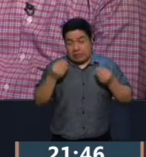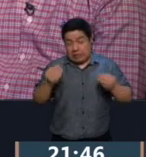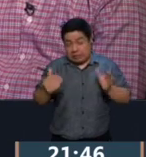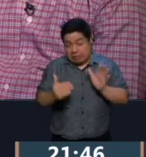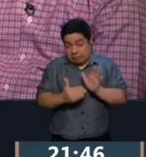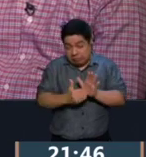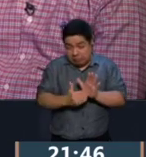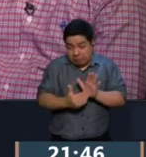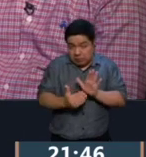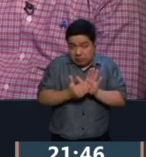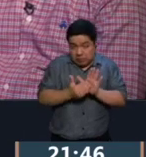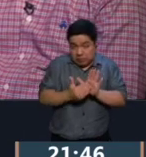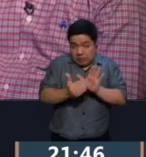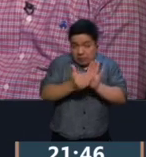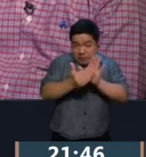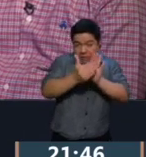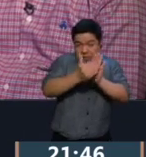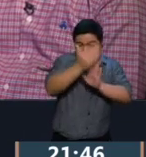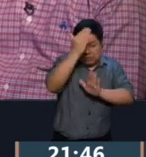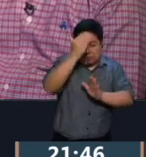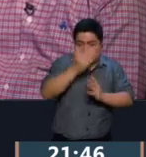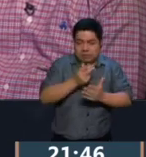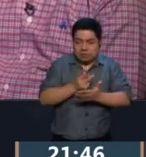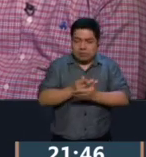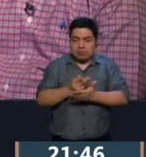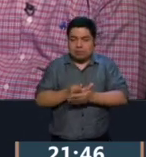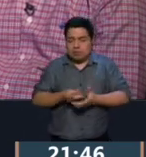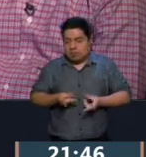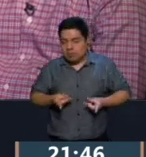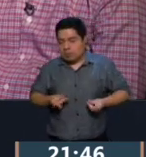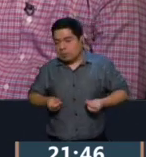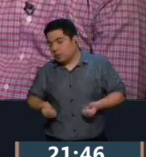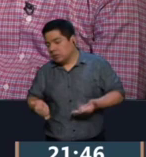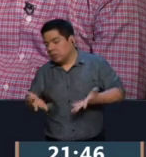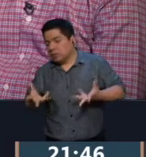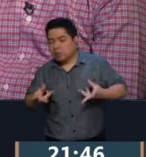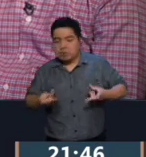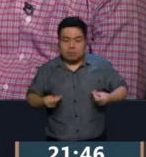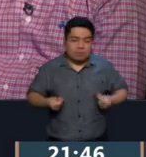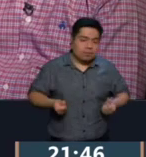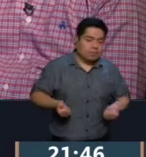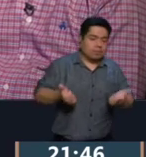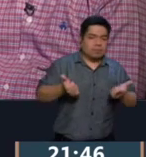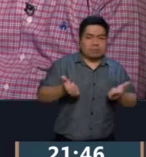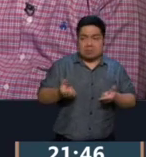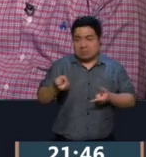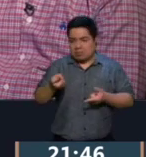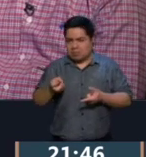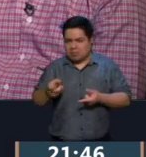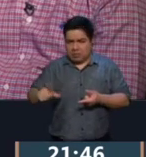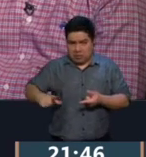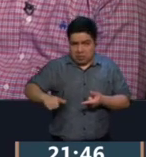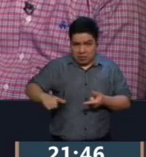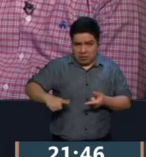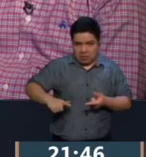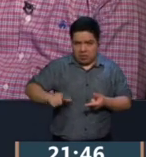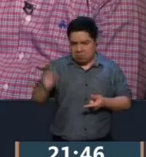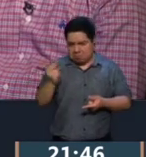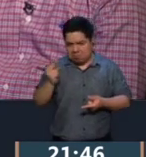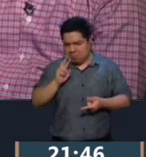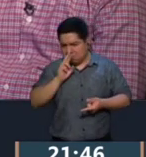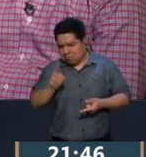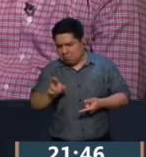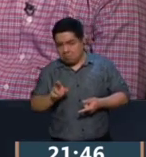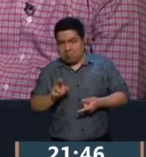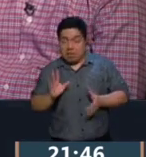miles de millones de pesos son gasto discrecional. Es gasto que no está obligado el gobierno a reportar y